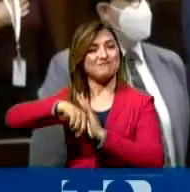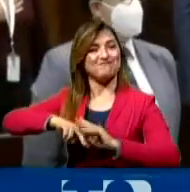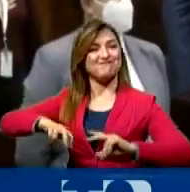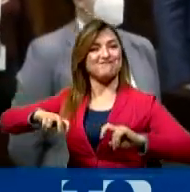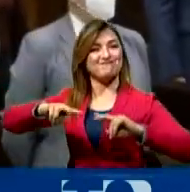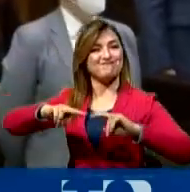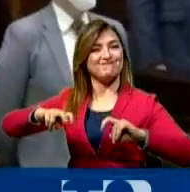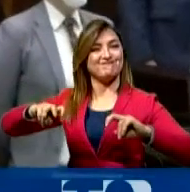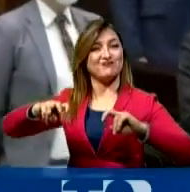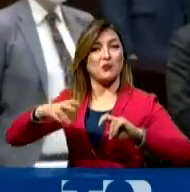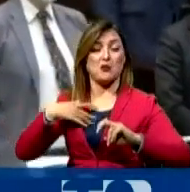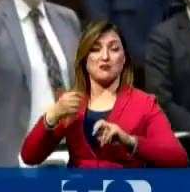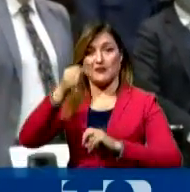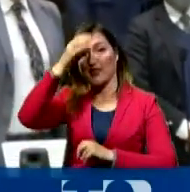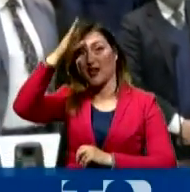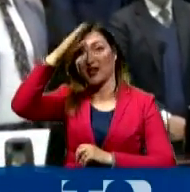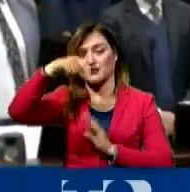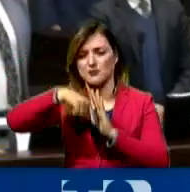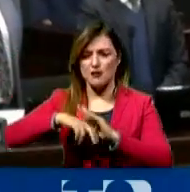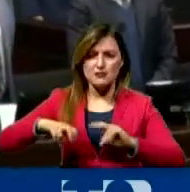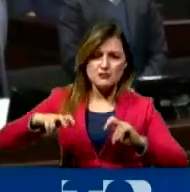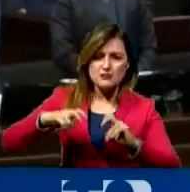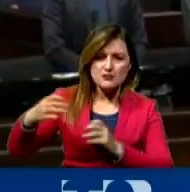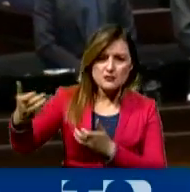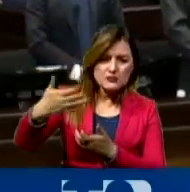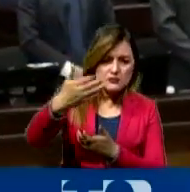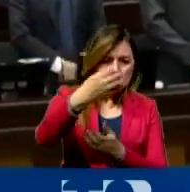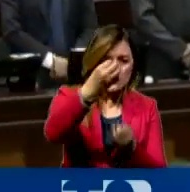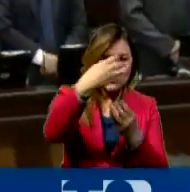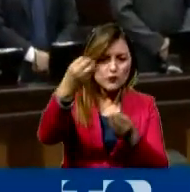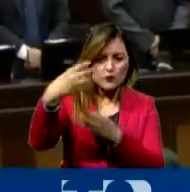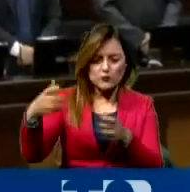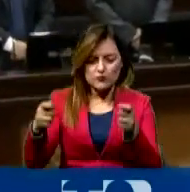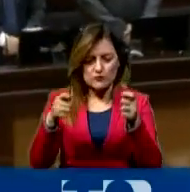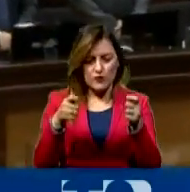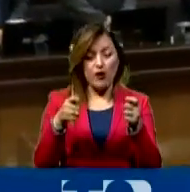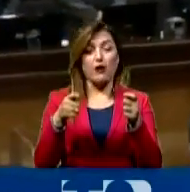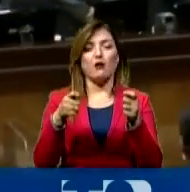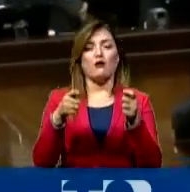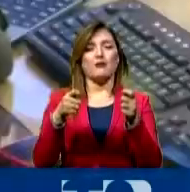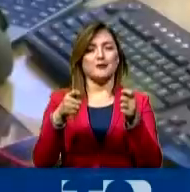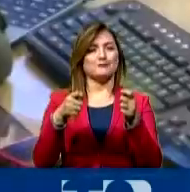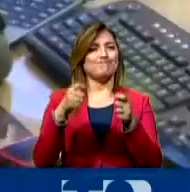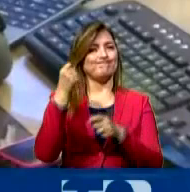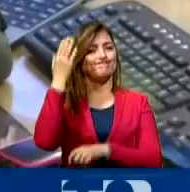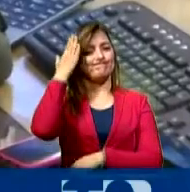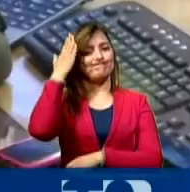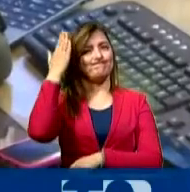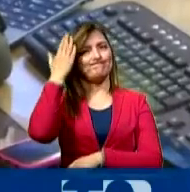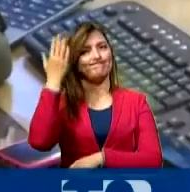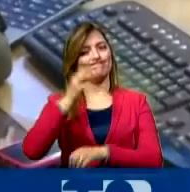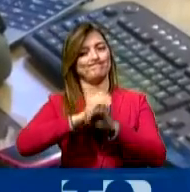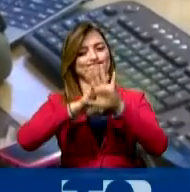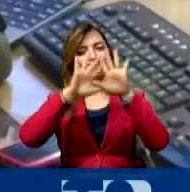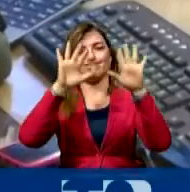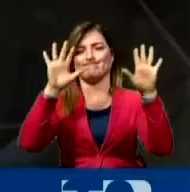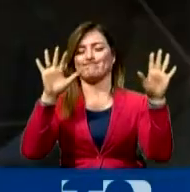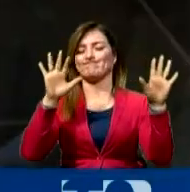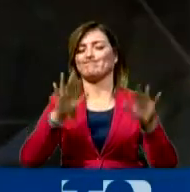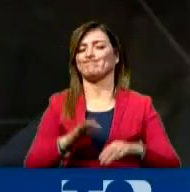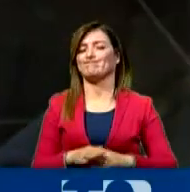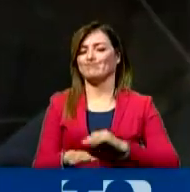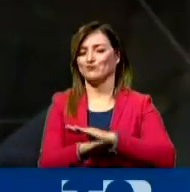sus órganos de inteligencia, recopila como información, a partir de lo cual tenemos las bases suficientes